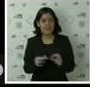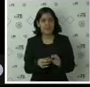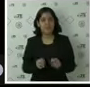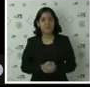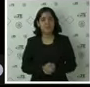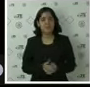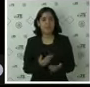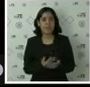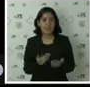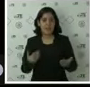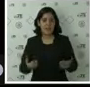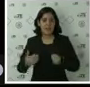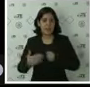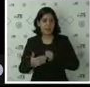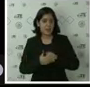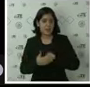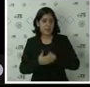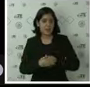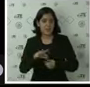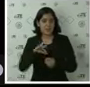al proceso electoral